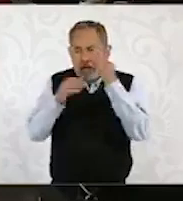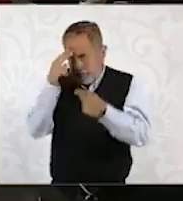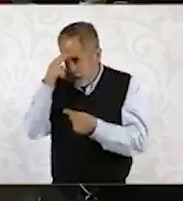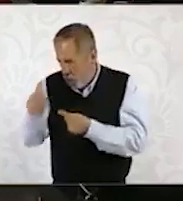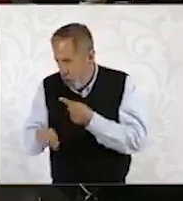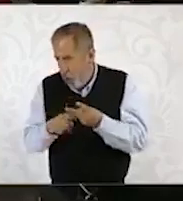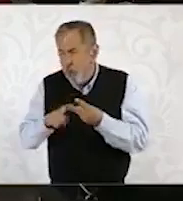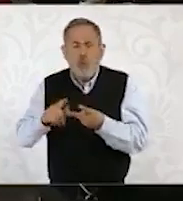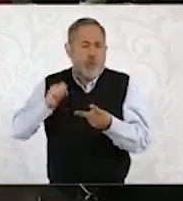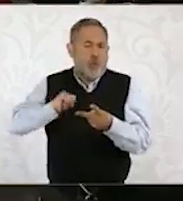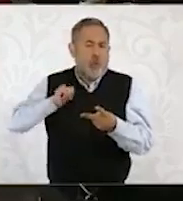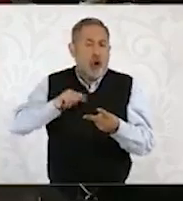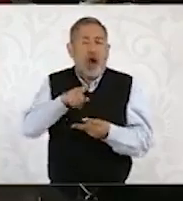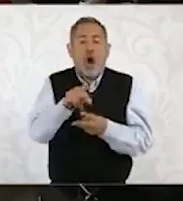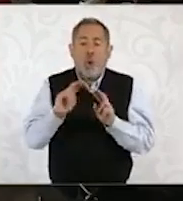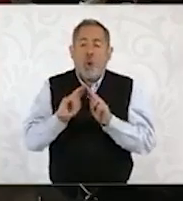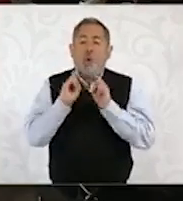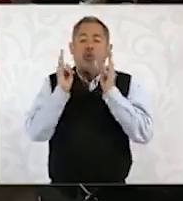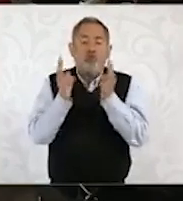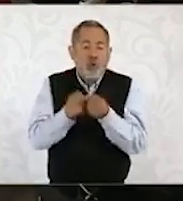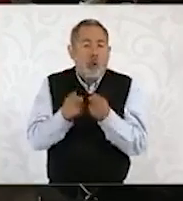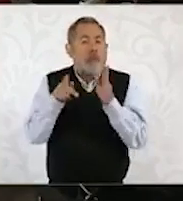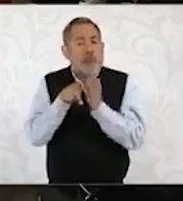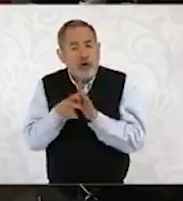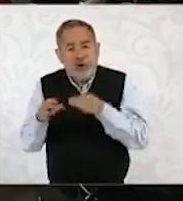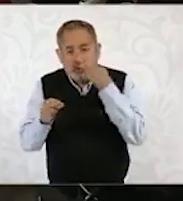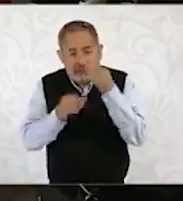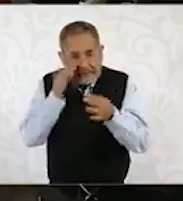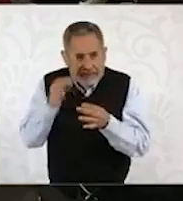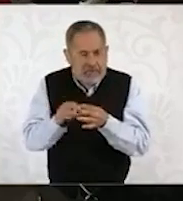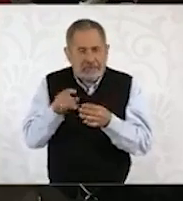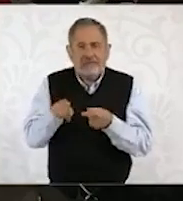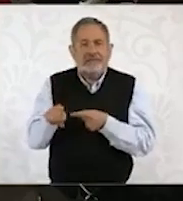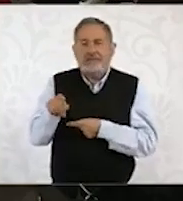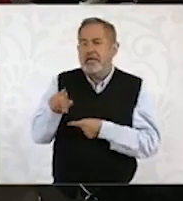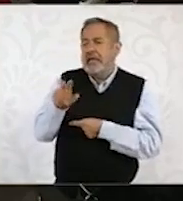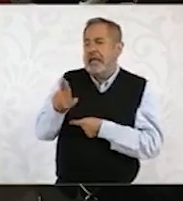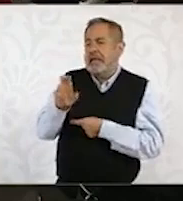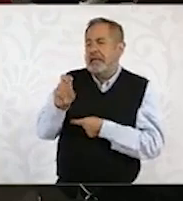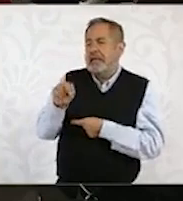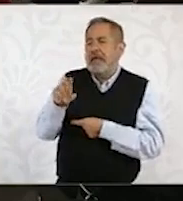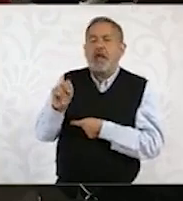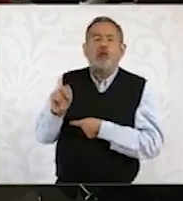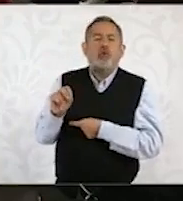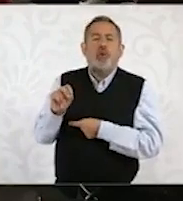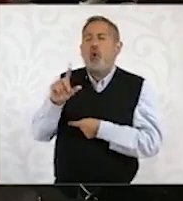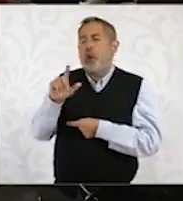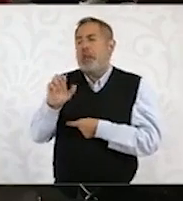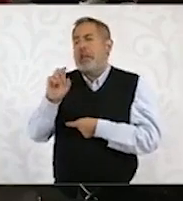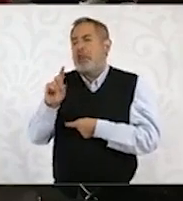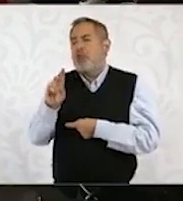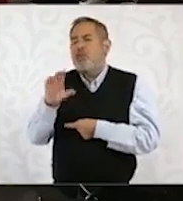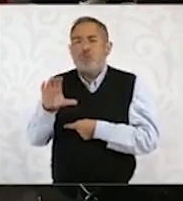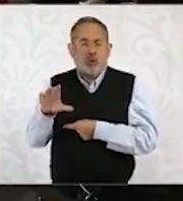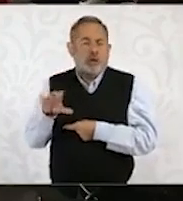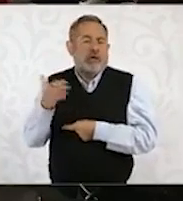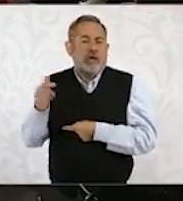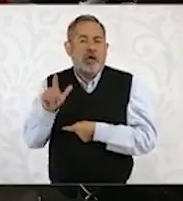Estuvo en su momento la Unión de Periodistas Democráticos, fundada por Renato Leduc y Luis Suárez, este